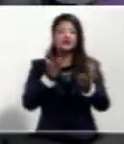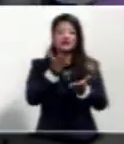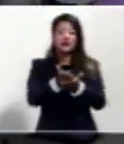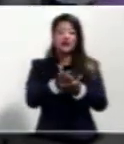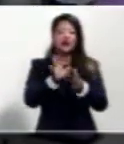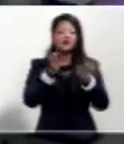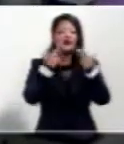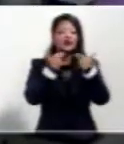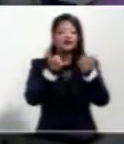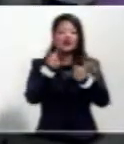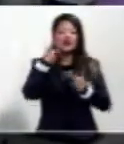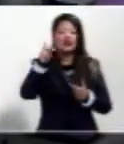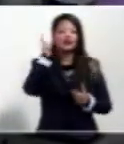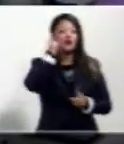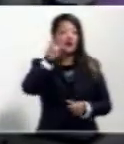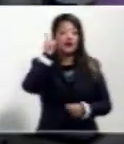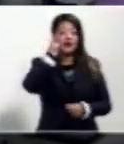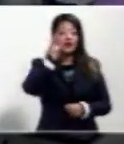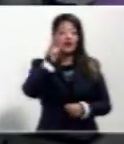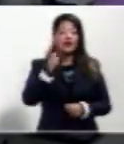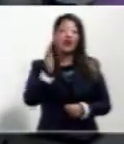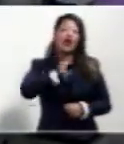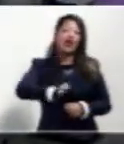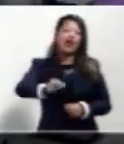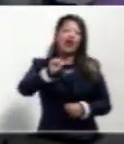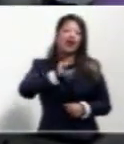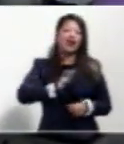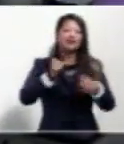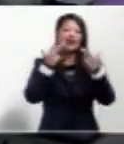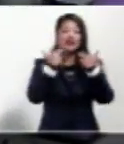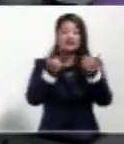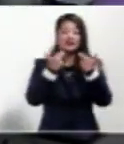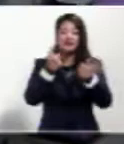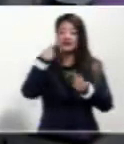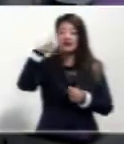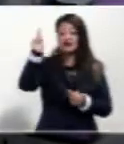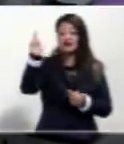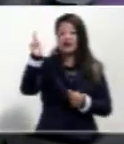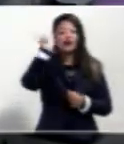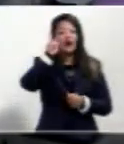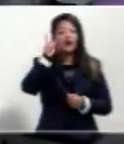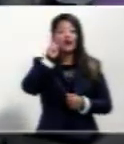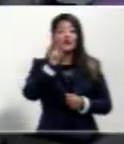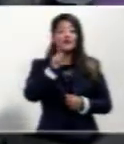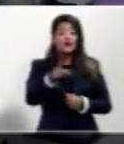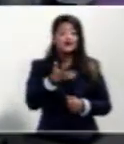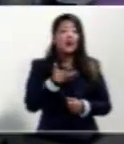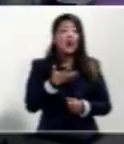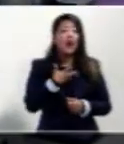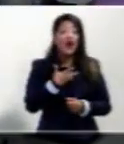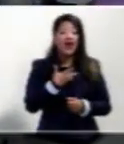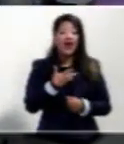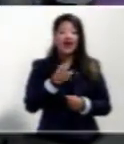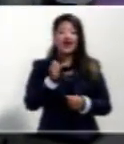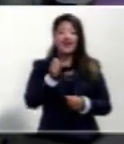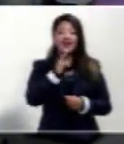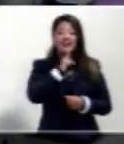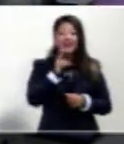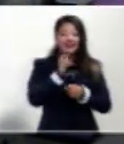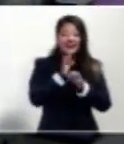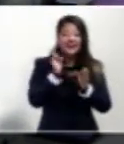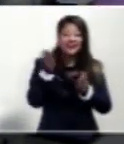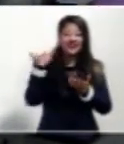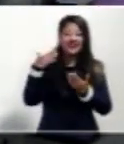de Guadalupe. La ex hacienda, cabe mencionar que fue sede de una telenovela hace poquito, más o menos